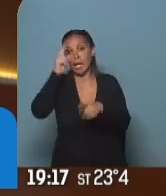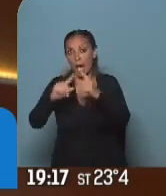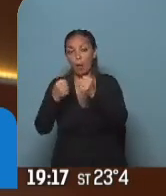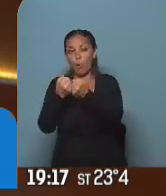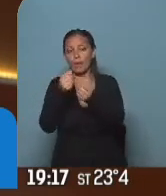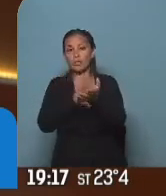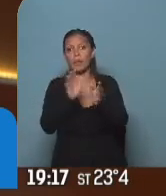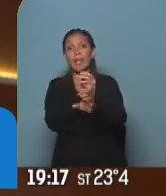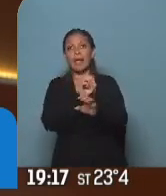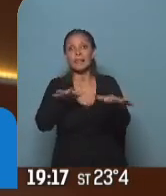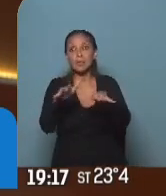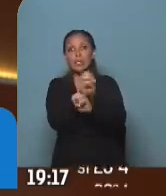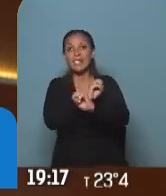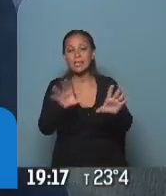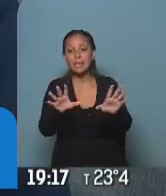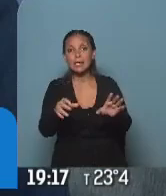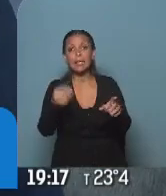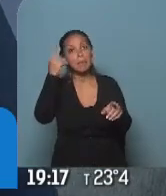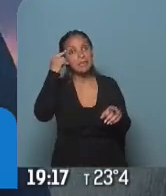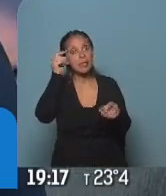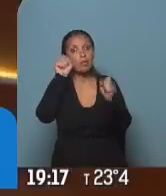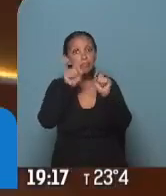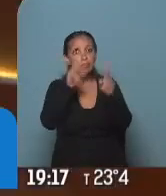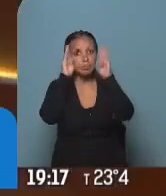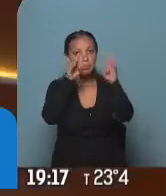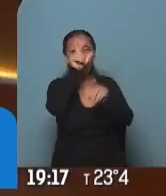sobre todo desde el punto de vista humanitario. Jorge Castro, muchas gracias. Por favor. Gracias por acompañarnos.